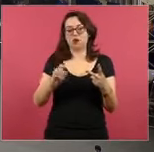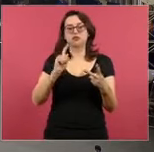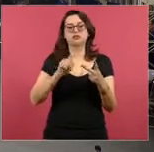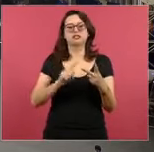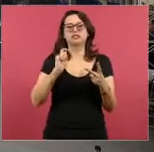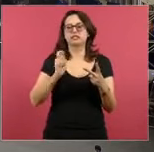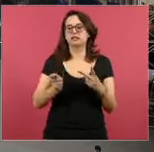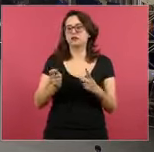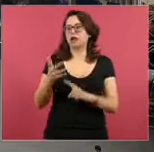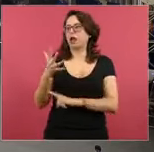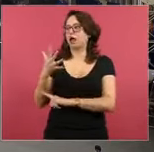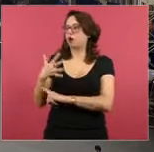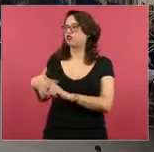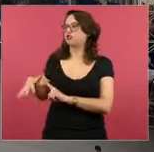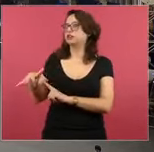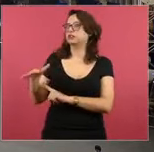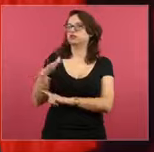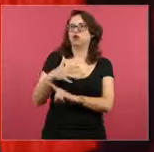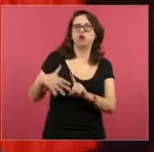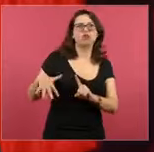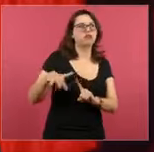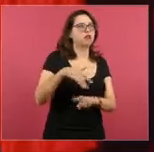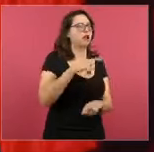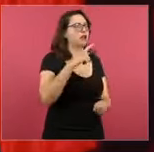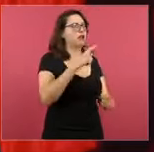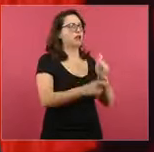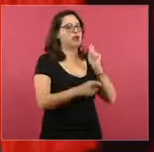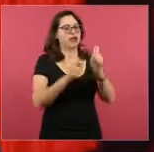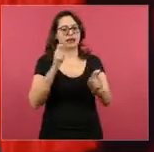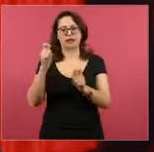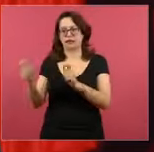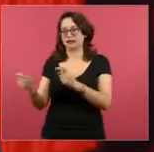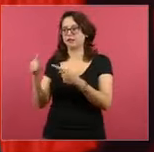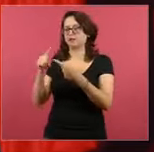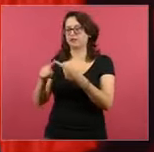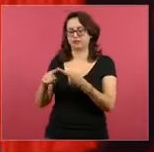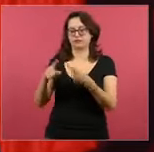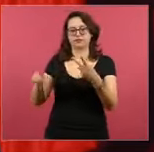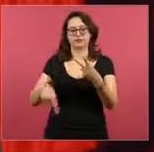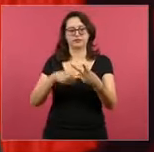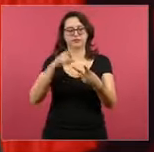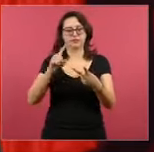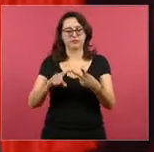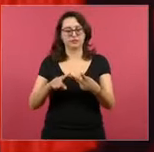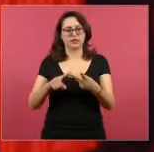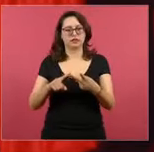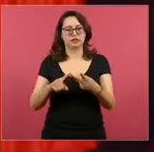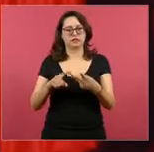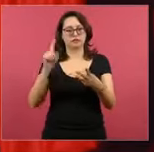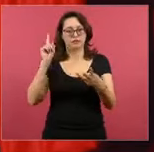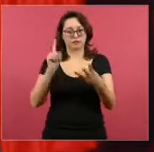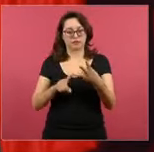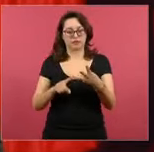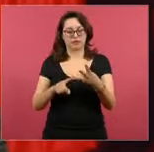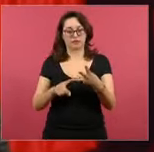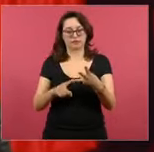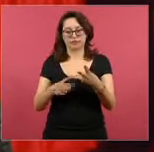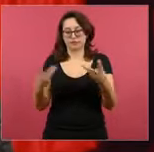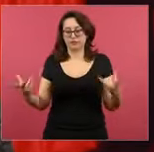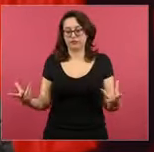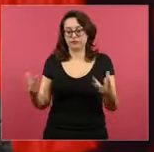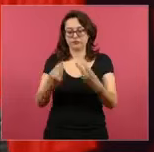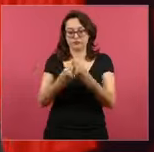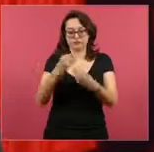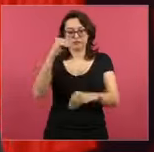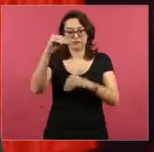medio de 3 planos, que los recordamos, el plano de lectura de la realidad, la contextualización y, ojo, el codiseño, es ahí donde